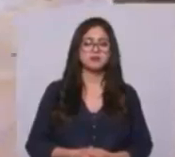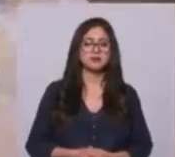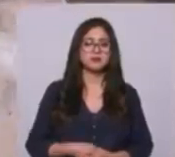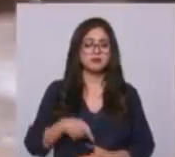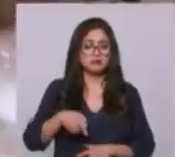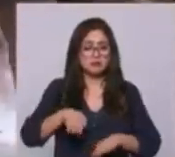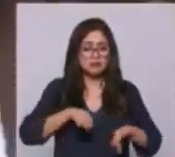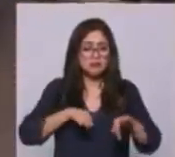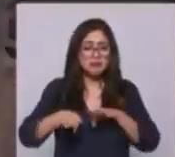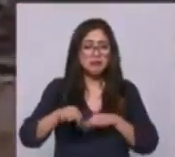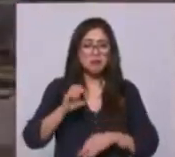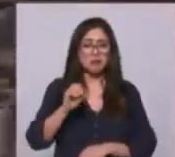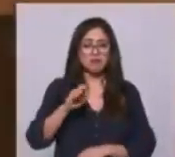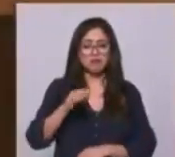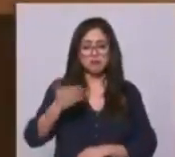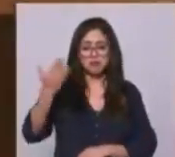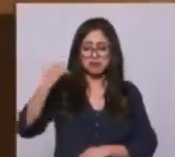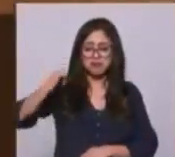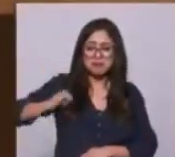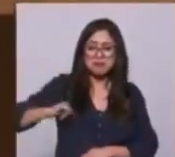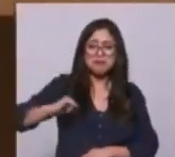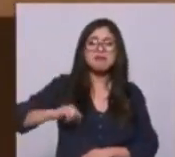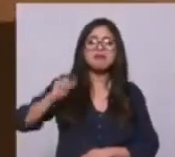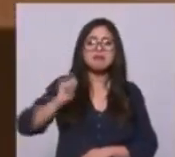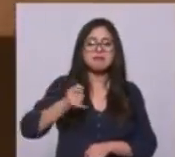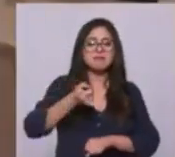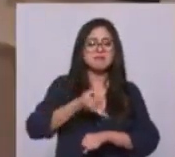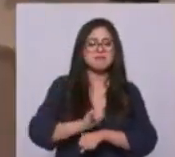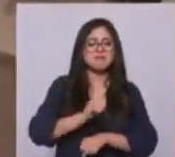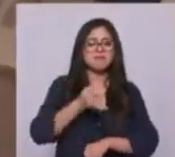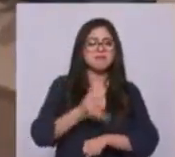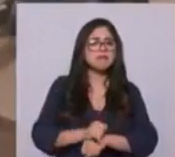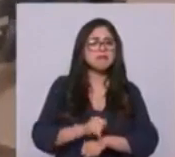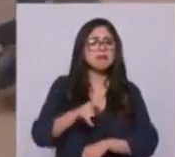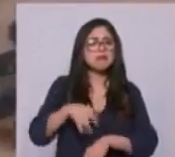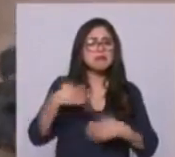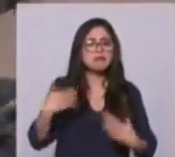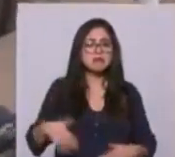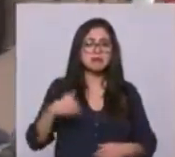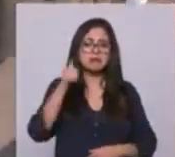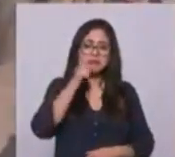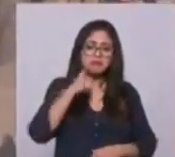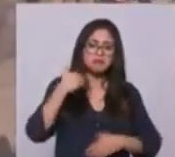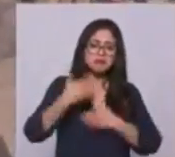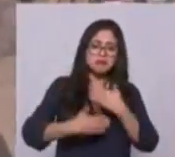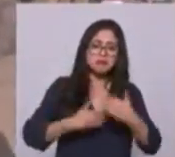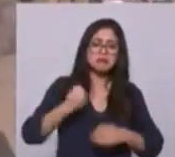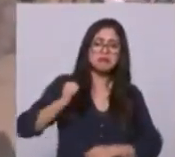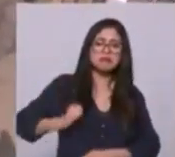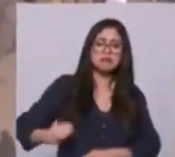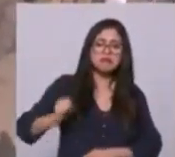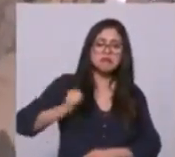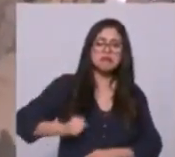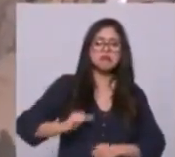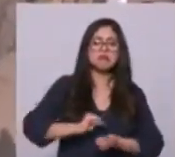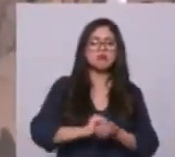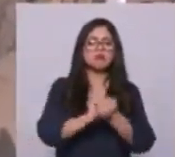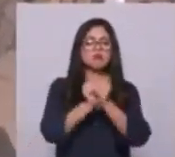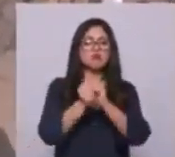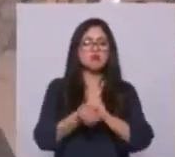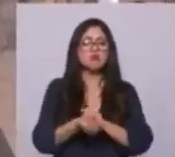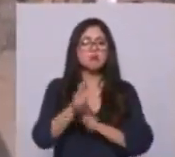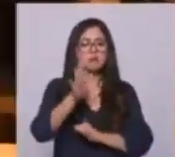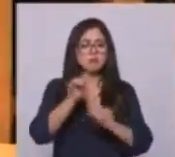Uno de los oficios más antiguos del mundo es el de la carpintería, una labor que al paso de los siglos también se convirtió